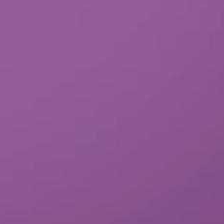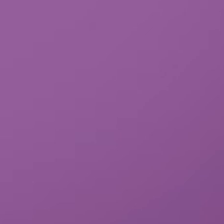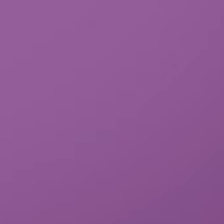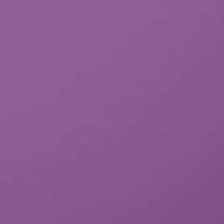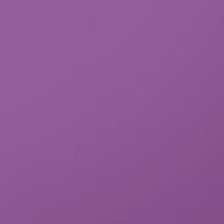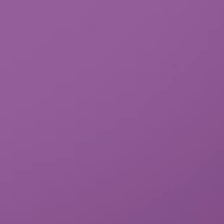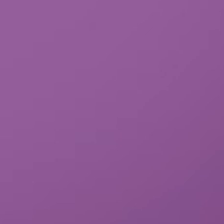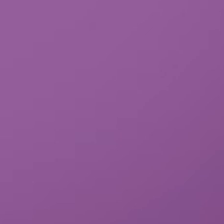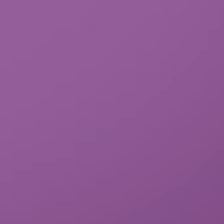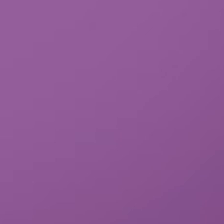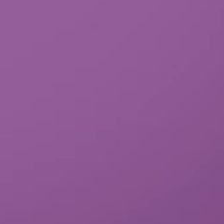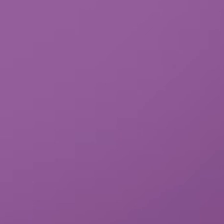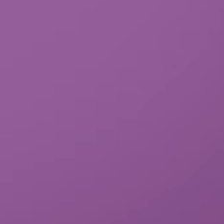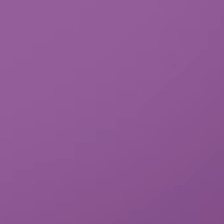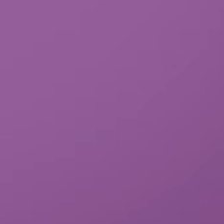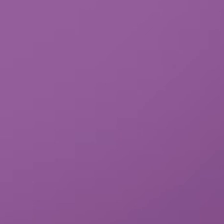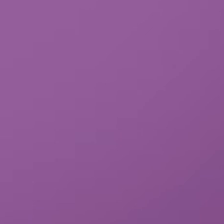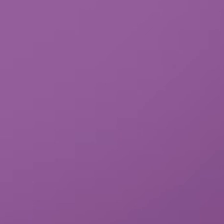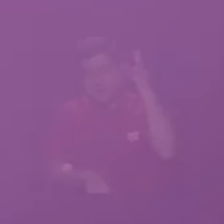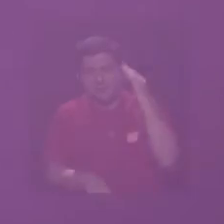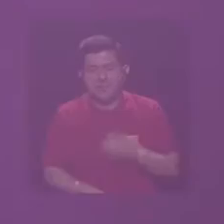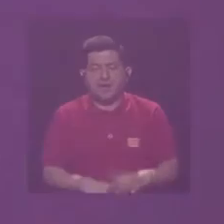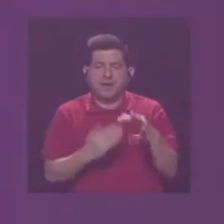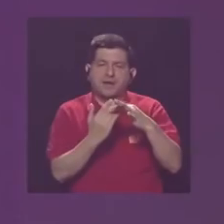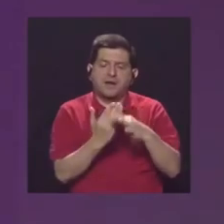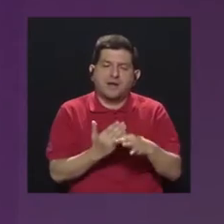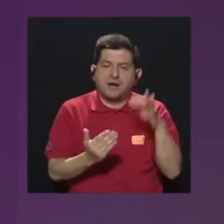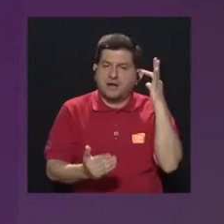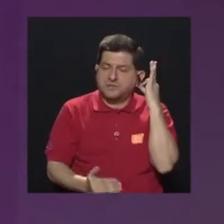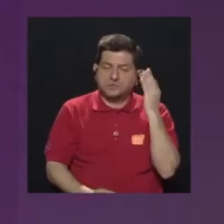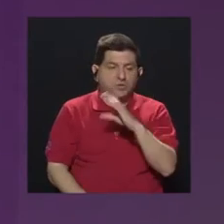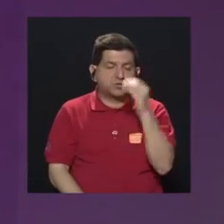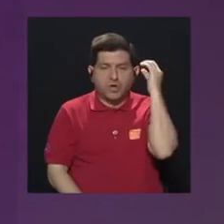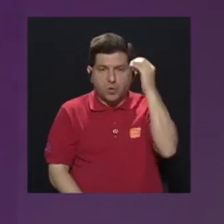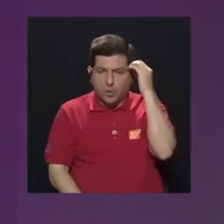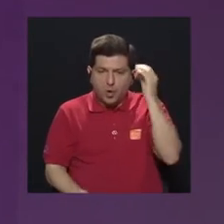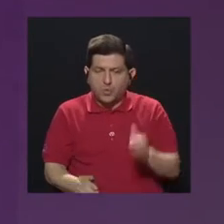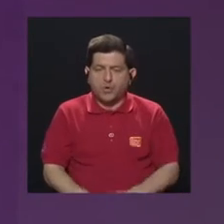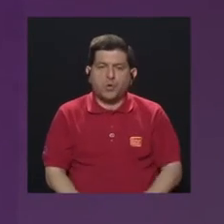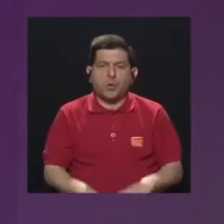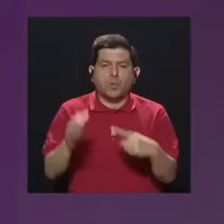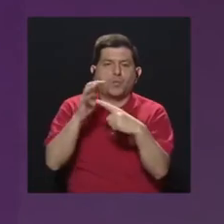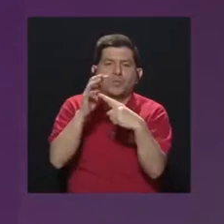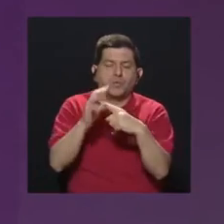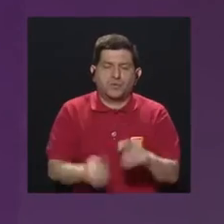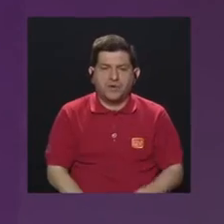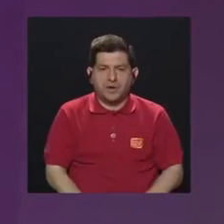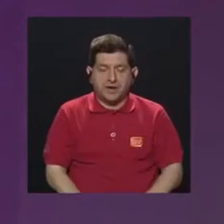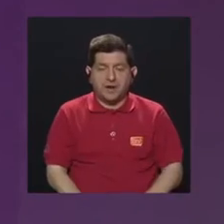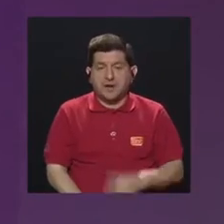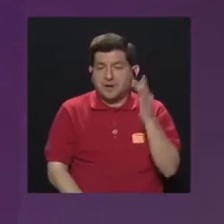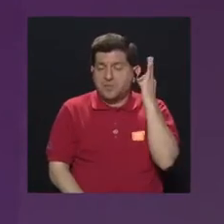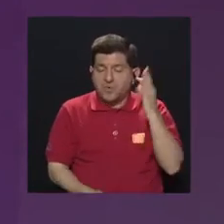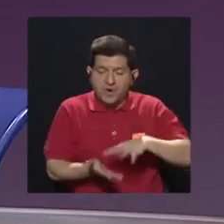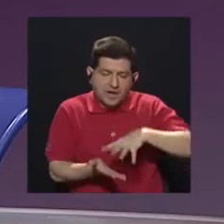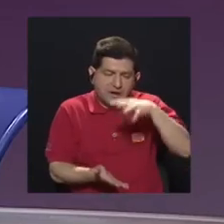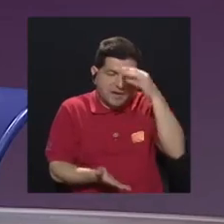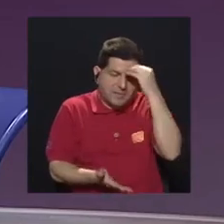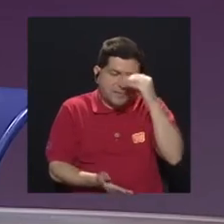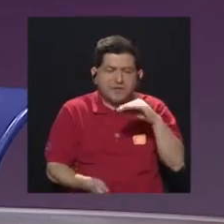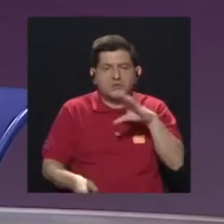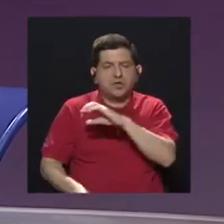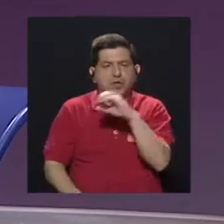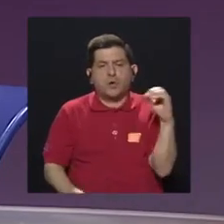más como una madre como una hermana como una esposa o en opinión popular la mujer es en un papel de aprendiz de estudiante